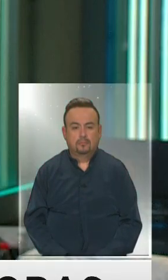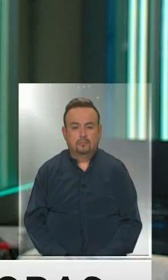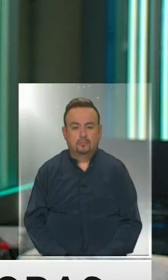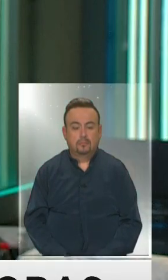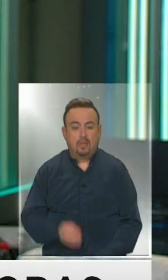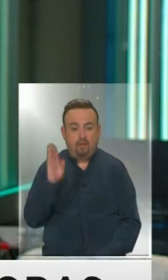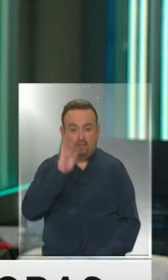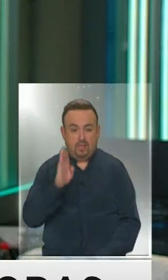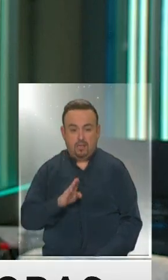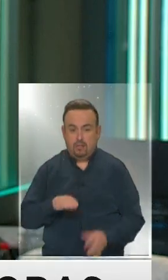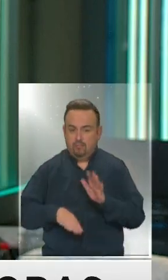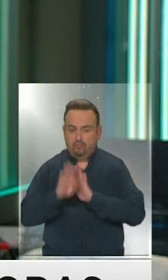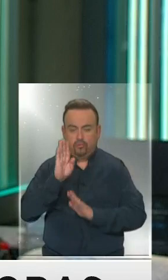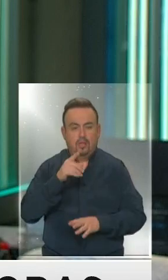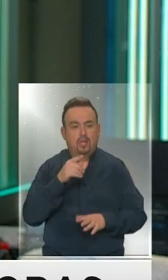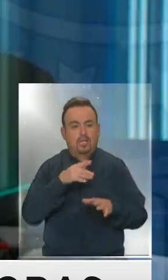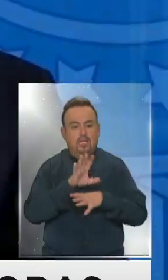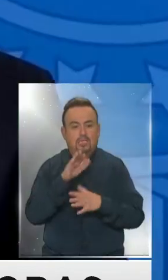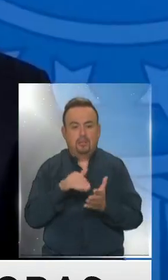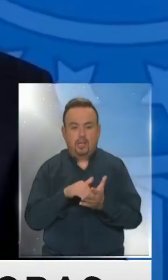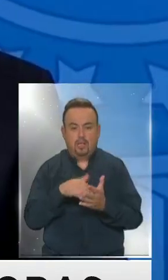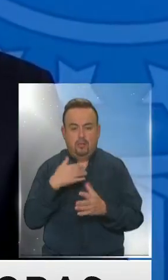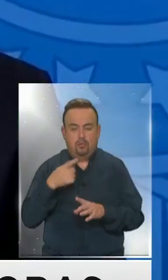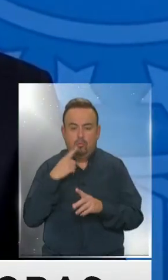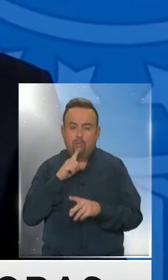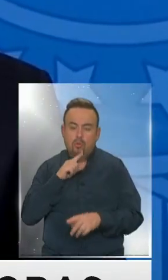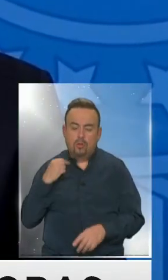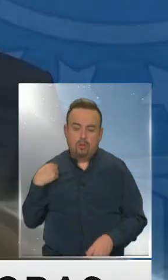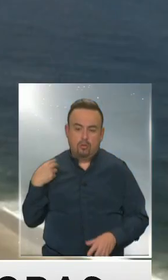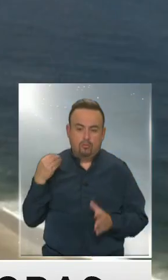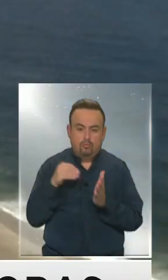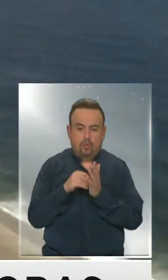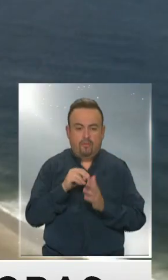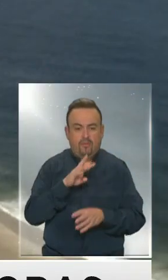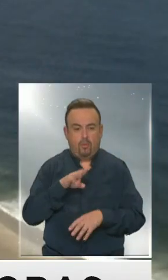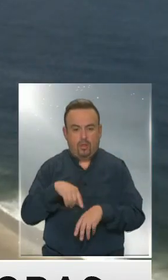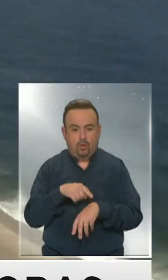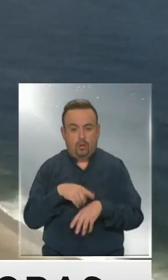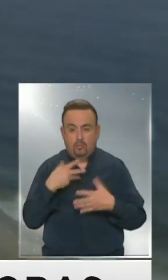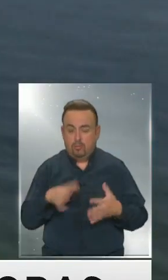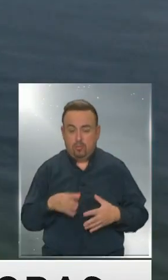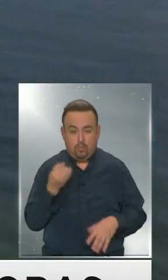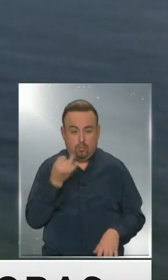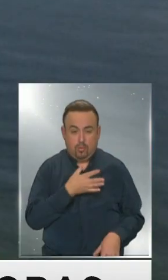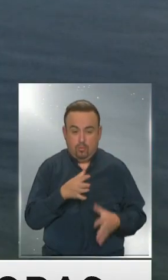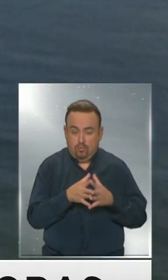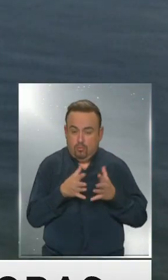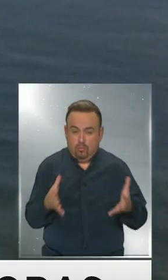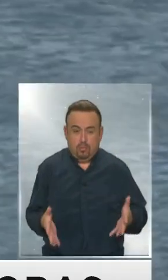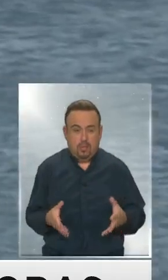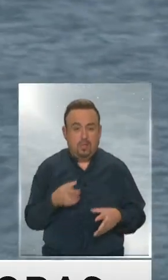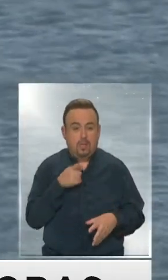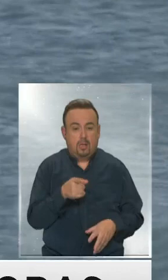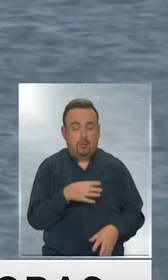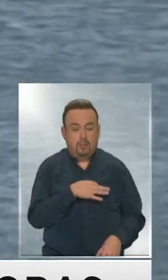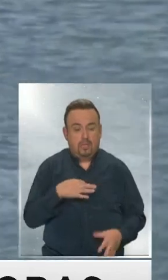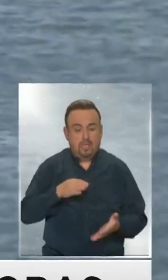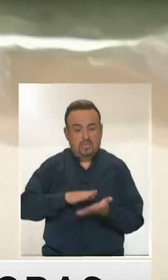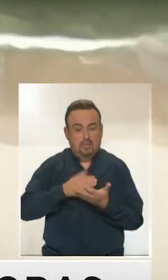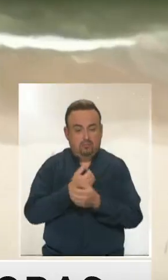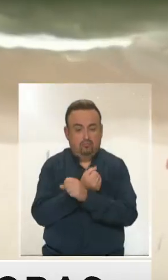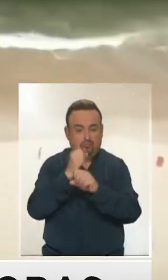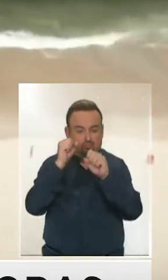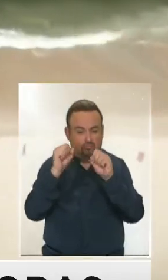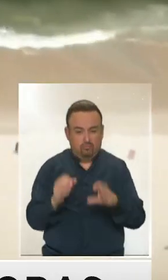brasil superó los 15 mil contagiados en las últimas 24 horas en las dramáticas cifras coincidieron con la renuncia del ministro de salud